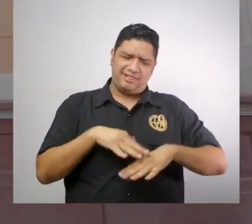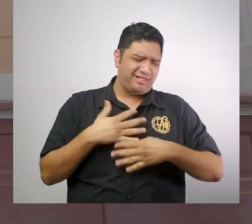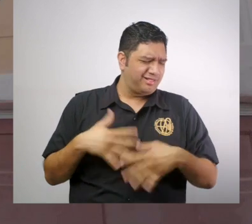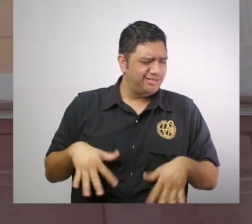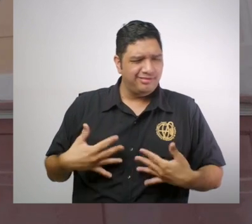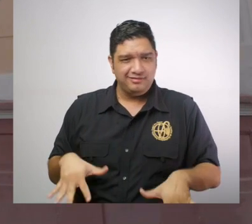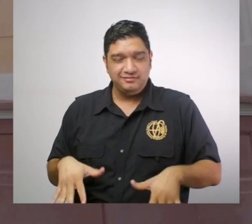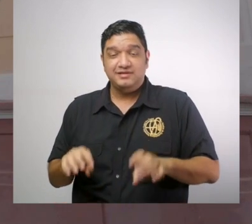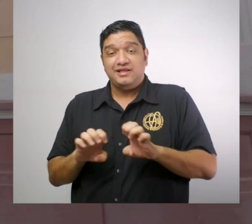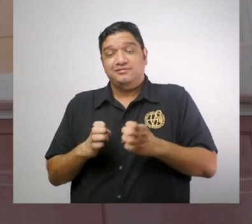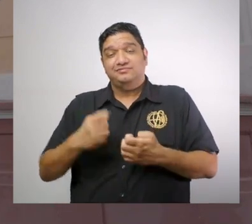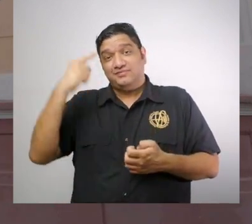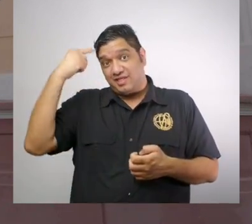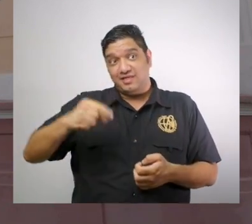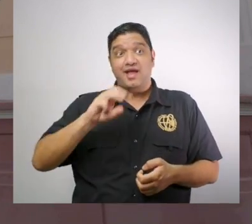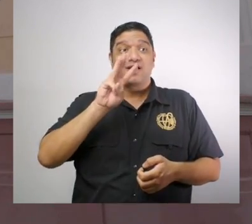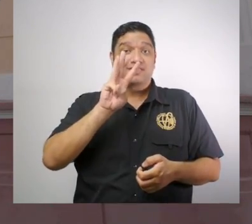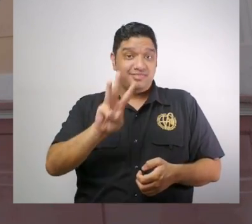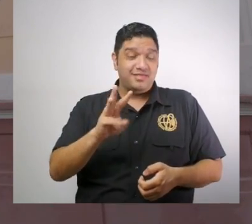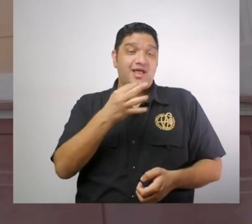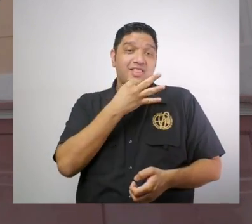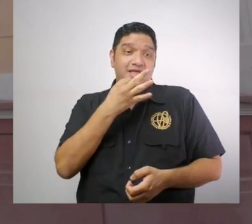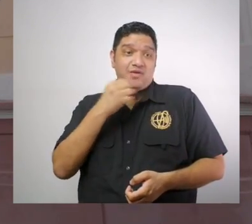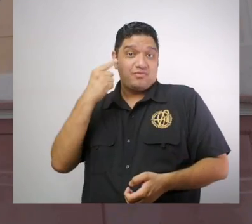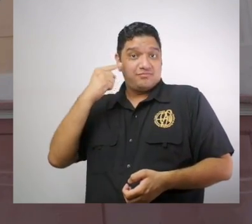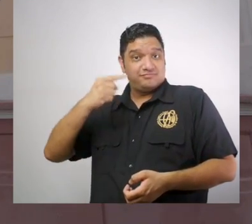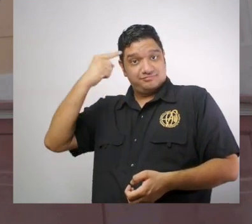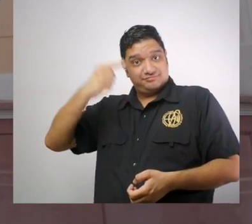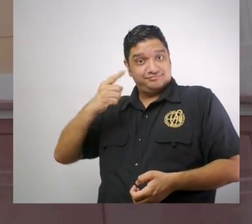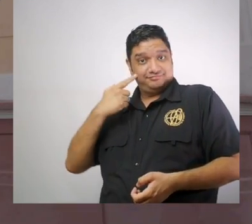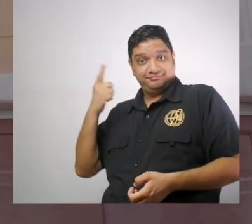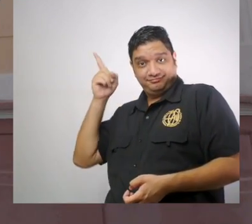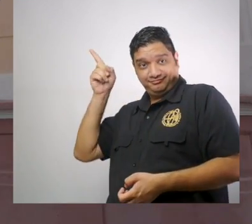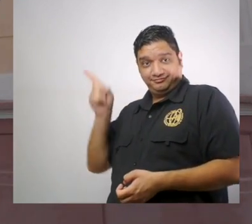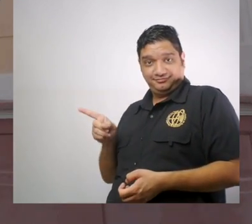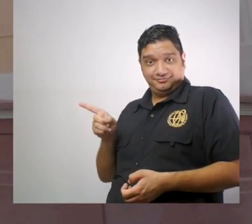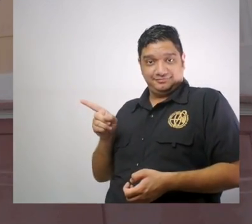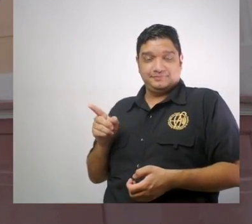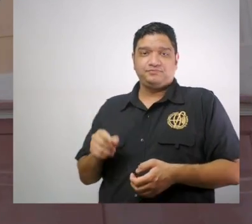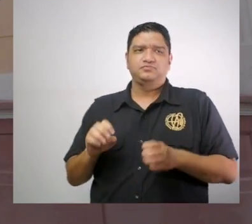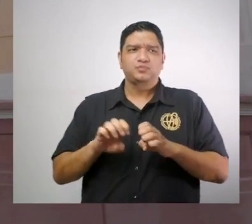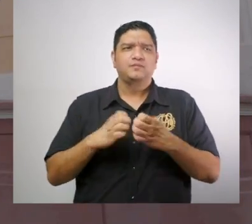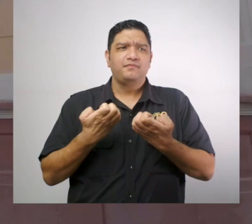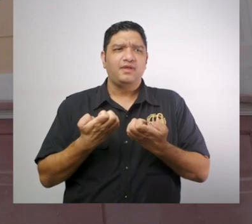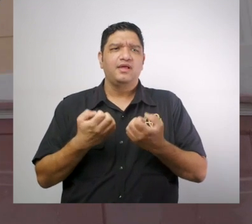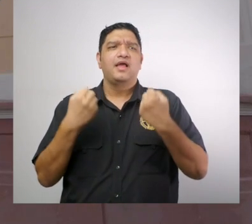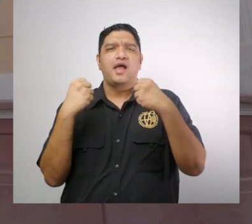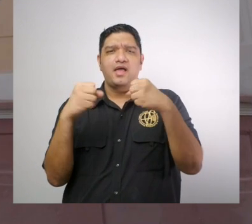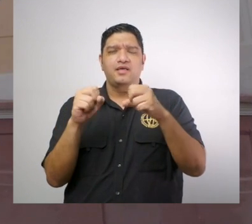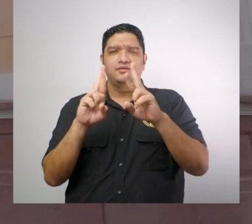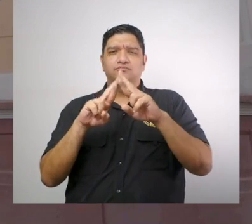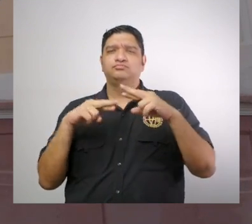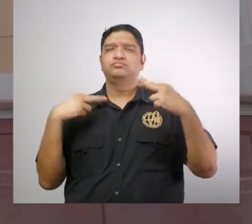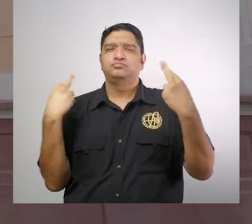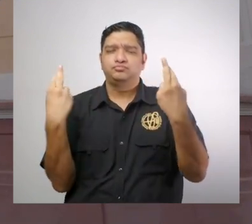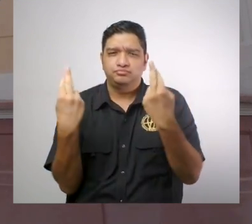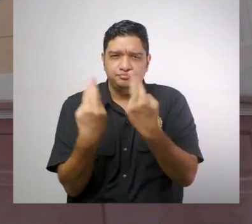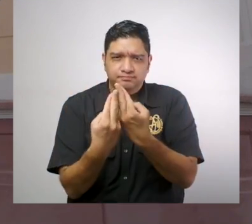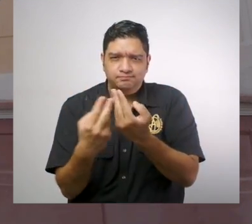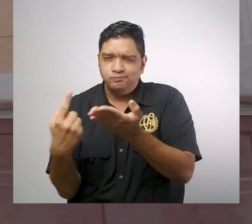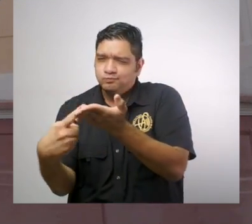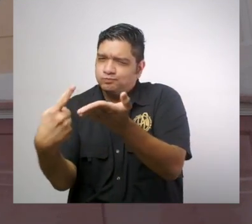3 de agosto de 1773 se llevó a cabo una reunión